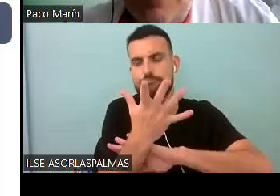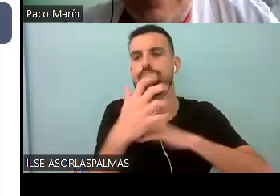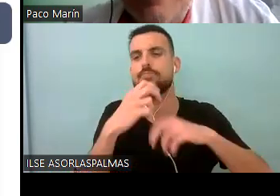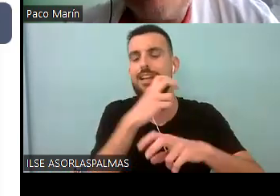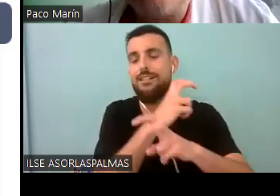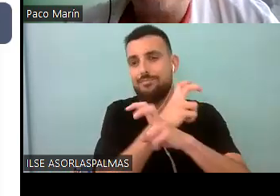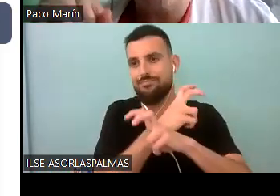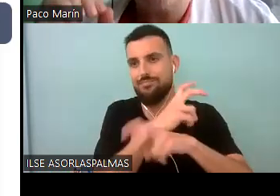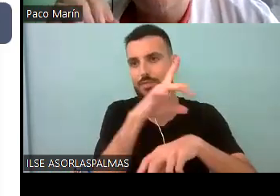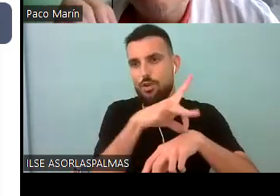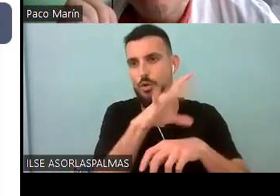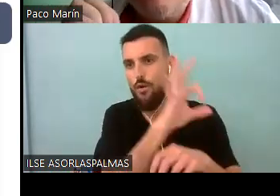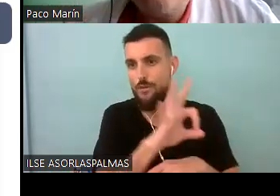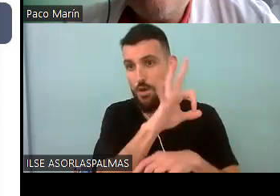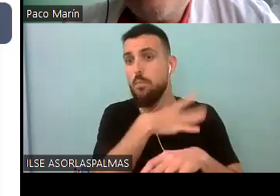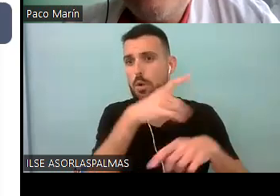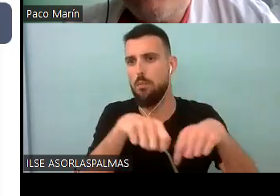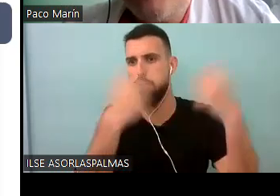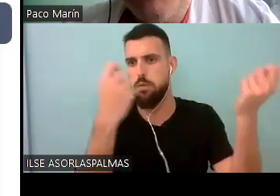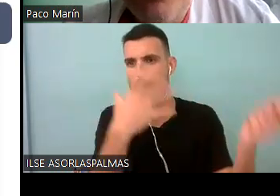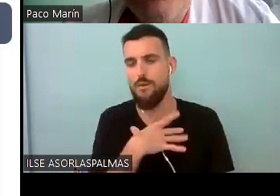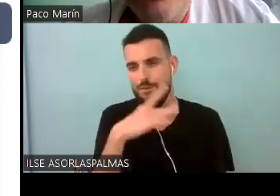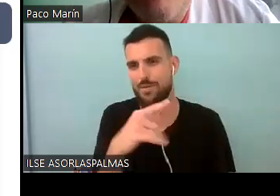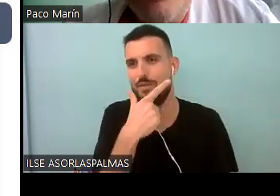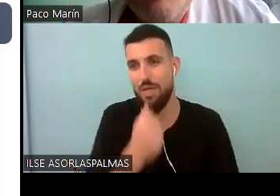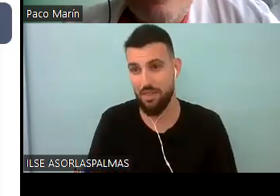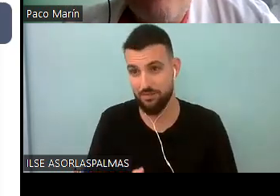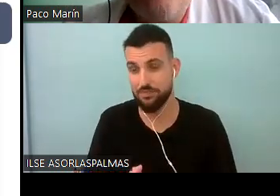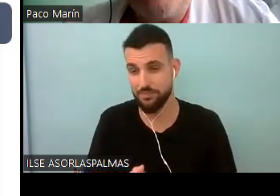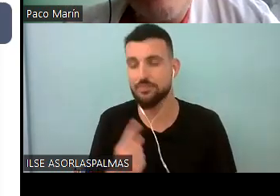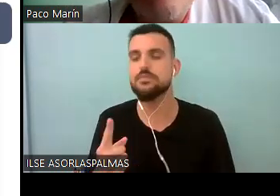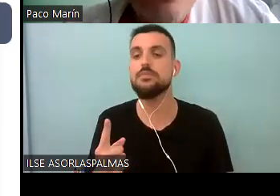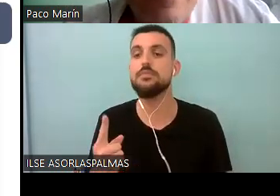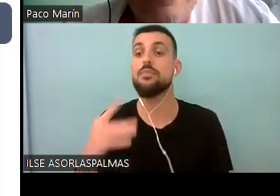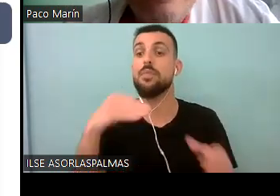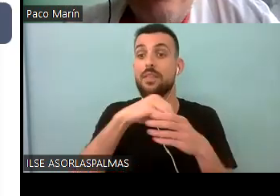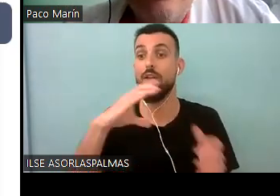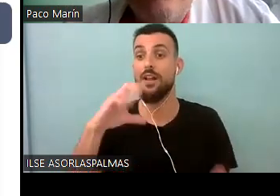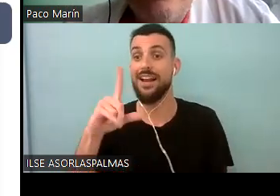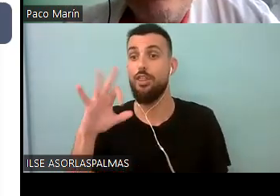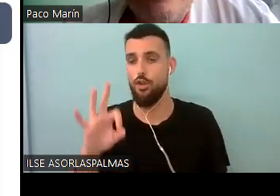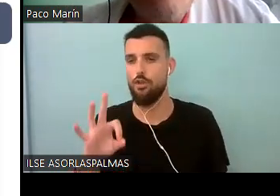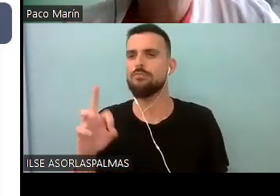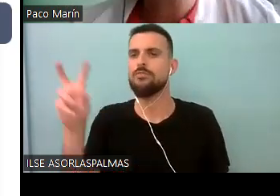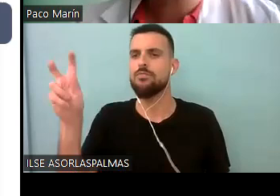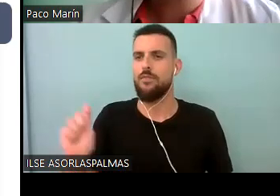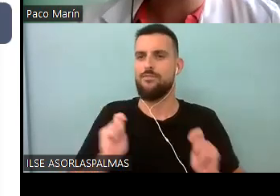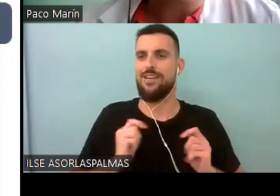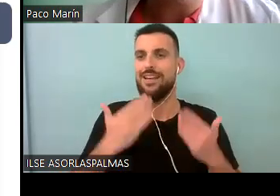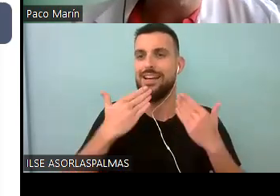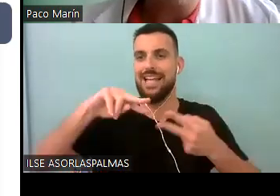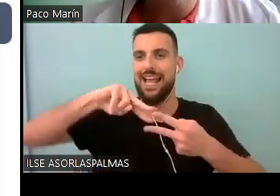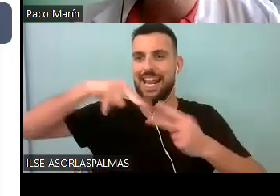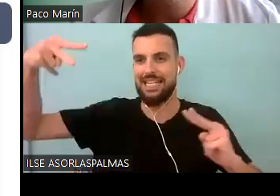manera importante. Hasta un 60-80% de la densidad mineral ósea está marcada por la genética y la herencia, es decir,